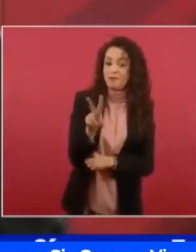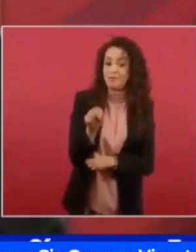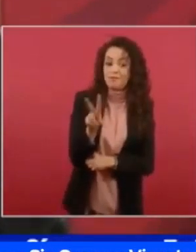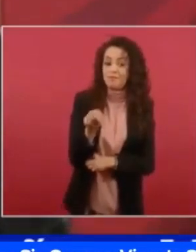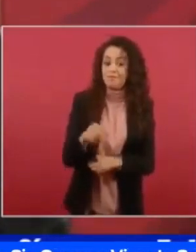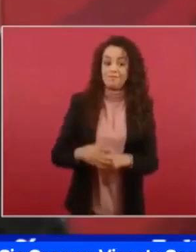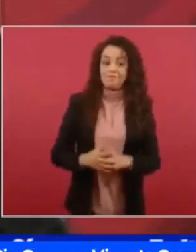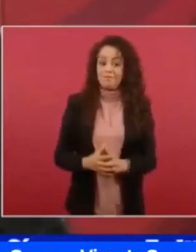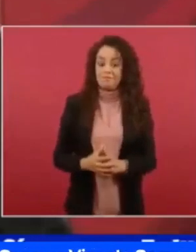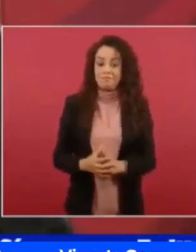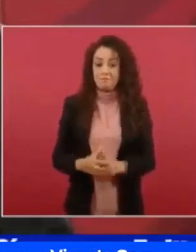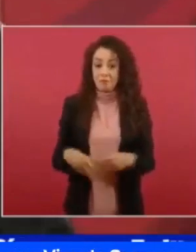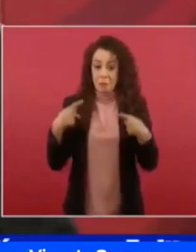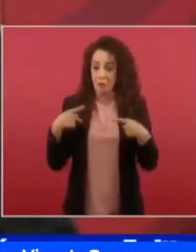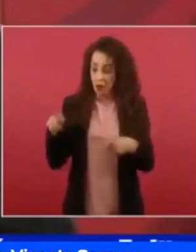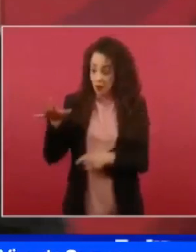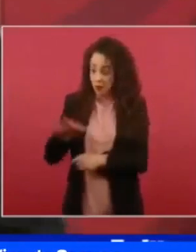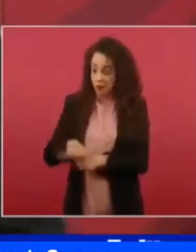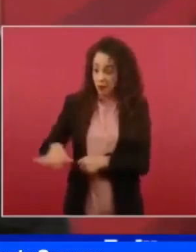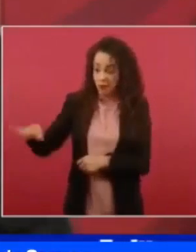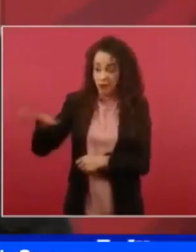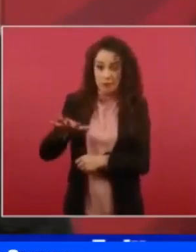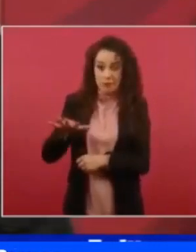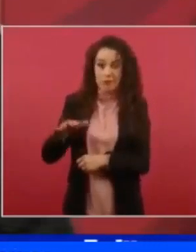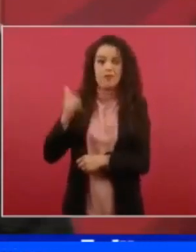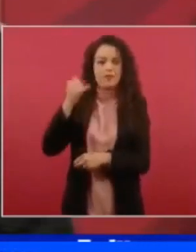Ya el pueblo en todo el mundo